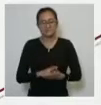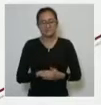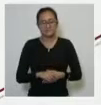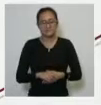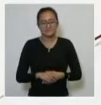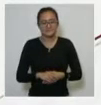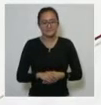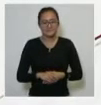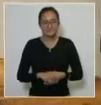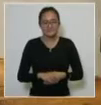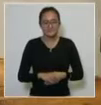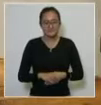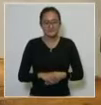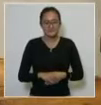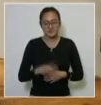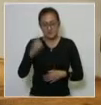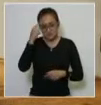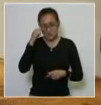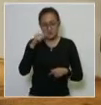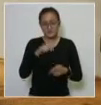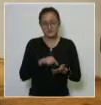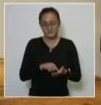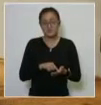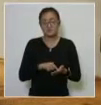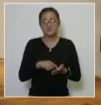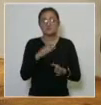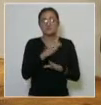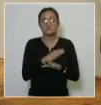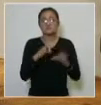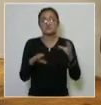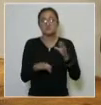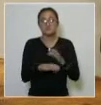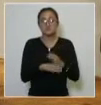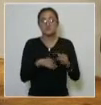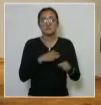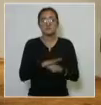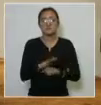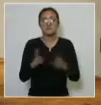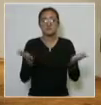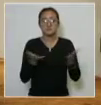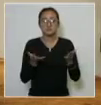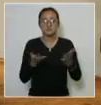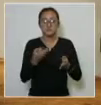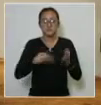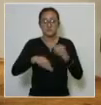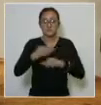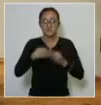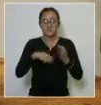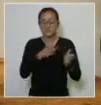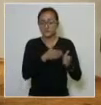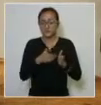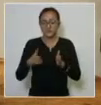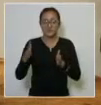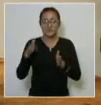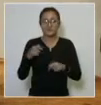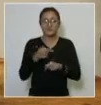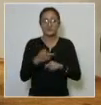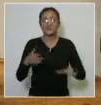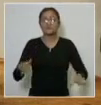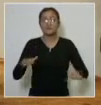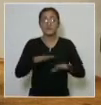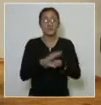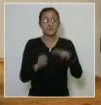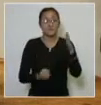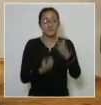creo que son las cosas por las cuales se llevó a cabo toda esta